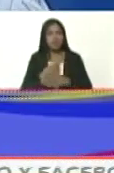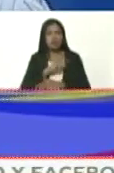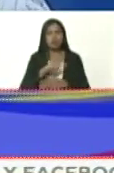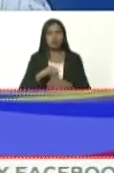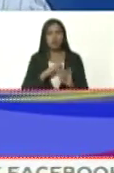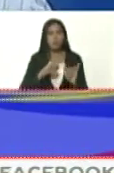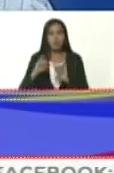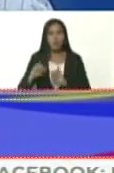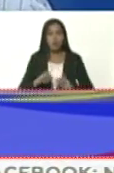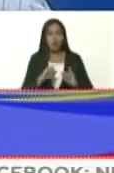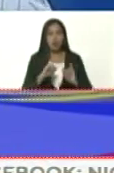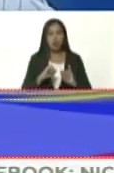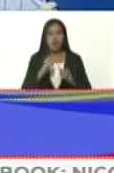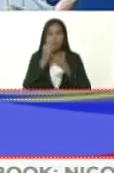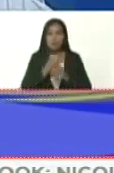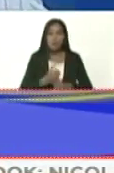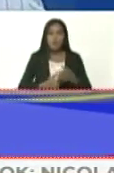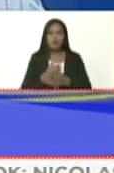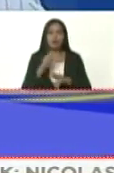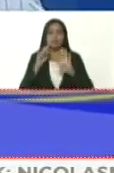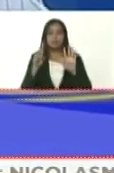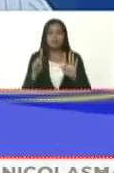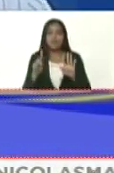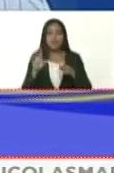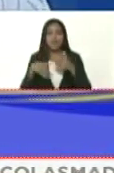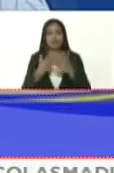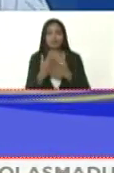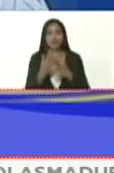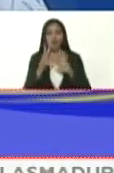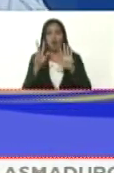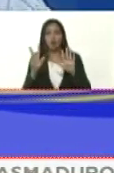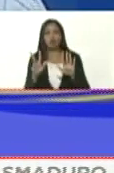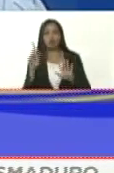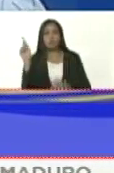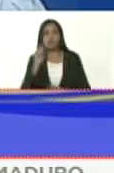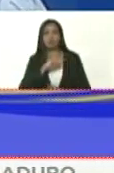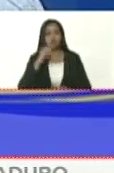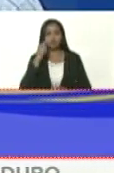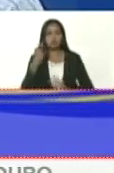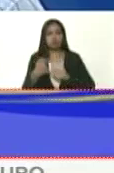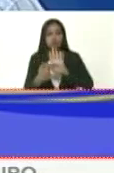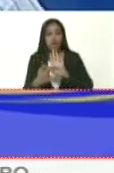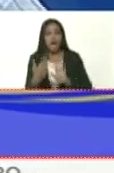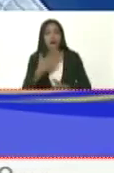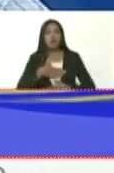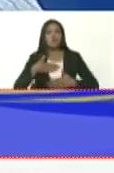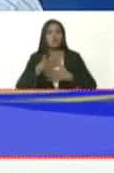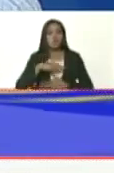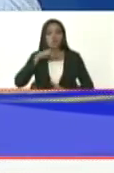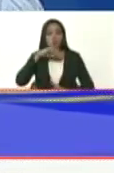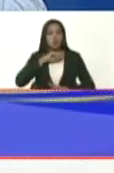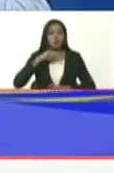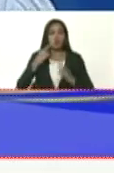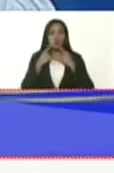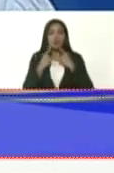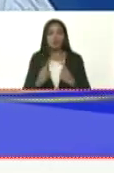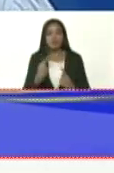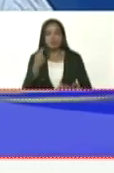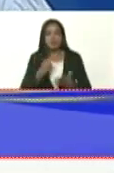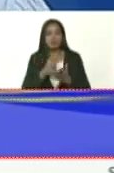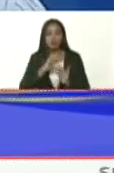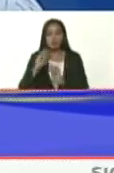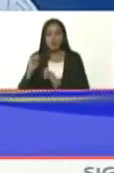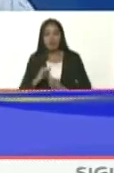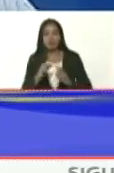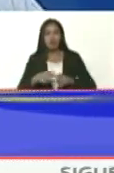comandante. Esperamos que dentro de seis a ocho meses podamos ver los beneficios de esta gran inversión que usted ha hecho en